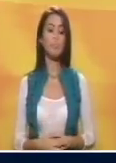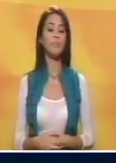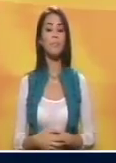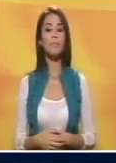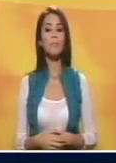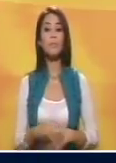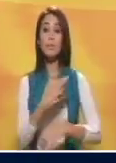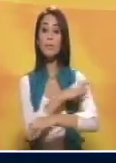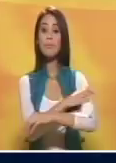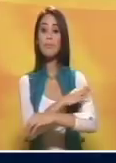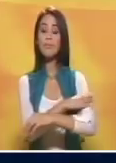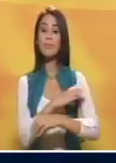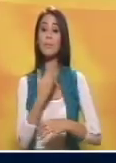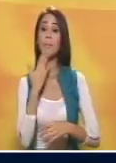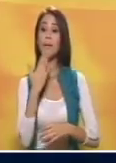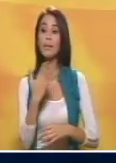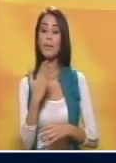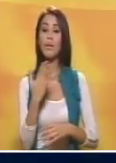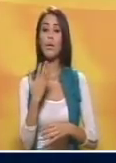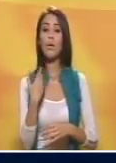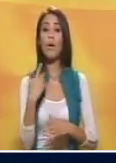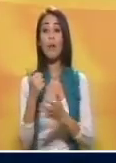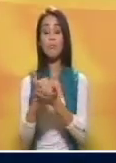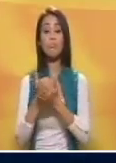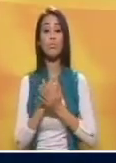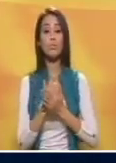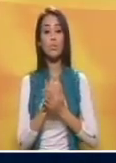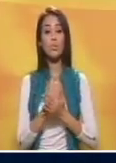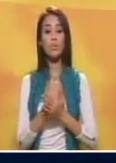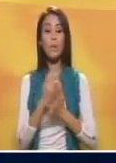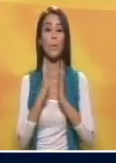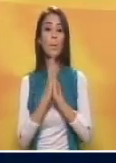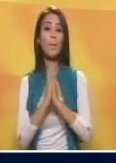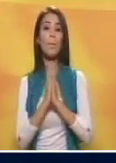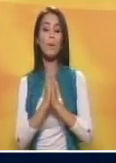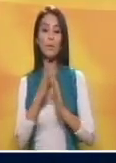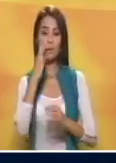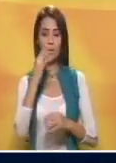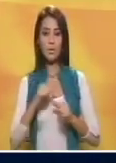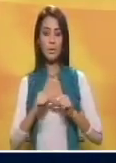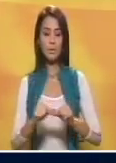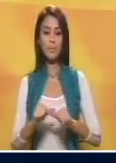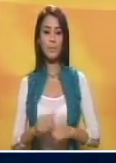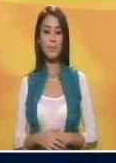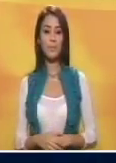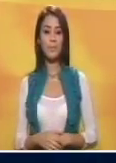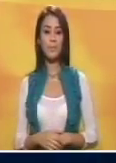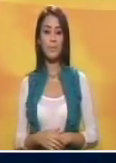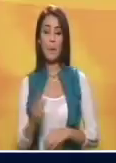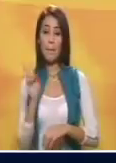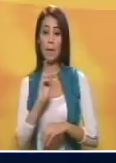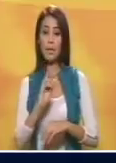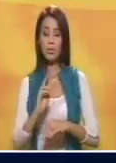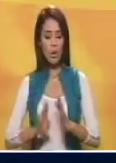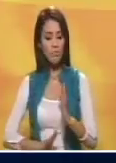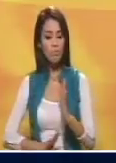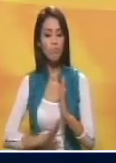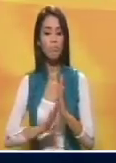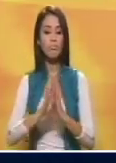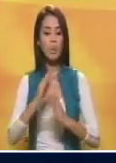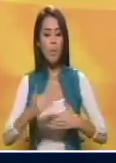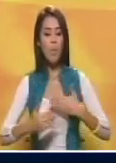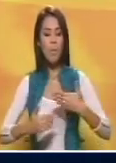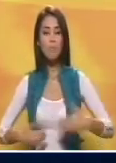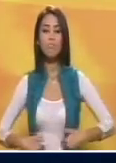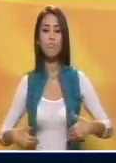derecha venezolana pidió auxilio, denme un auxilito con un consejo permanente por lo menos, Venezuela seguirá adelante su curso, Venezuela